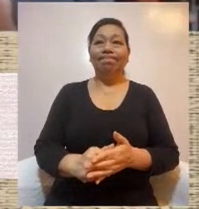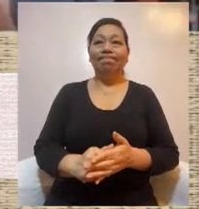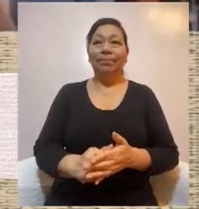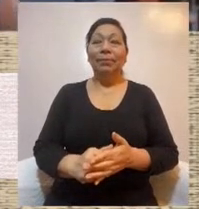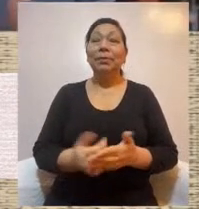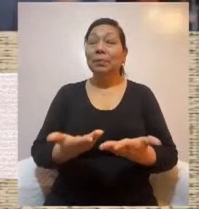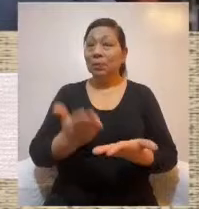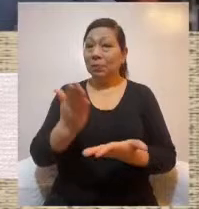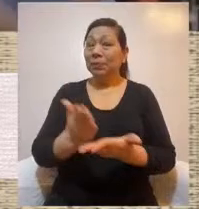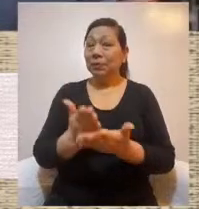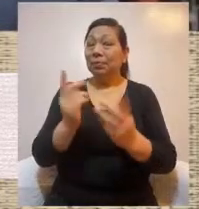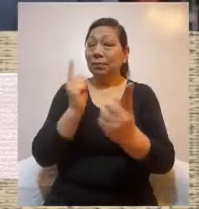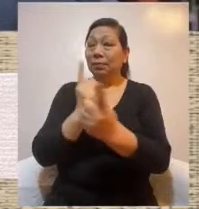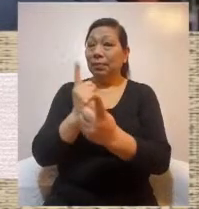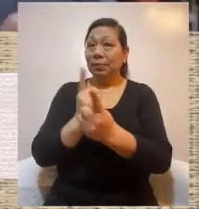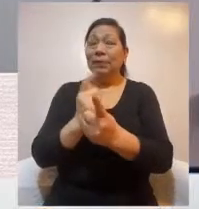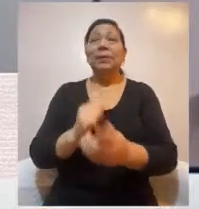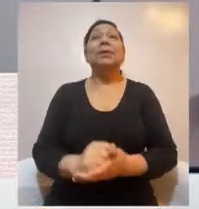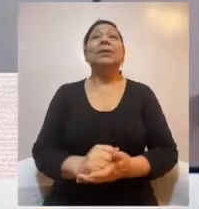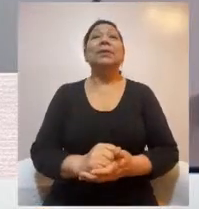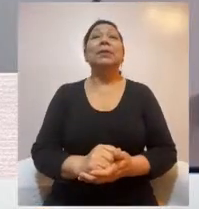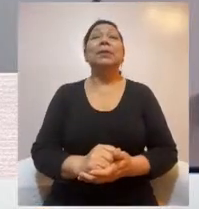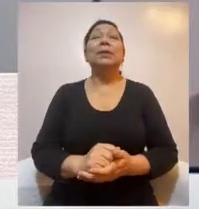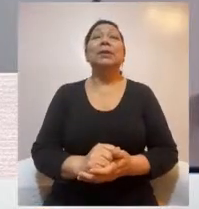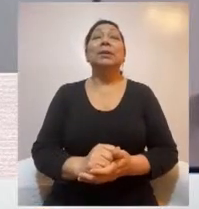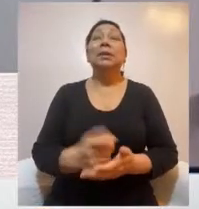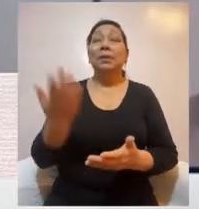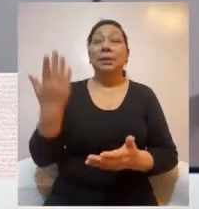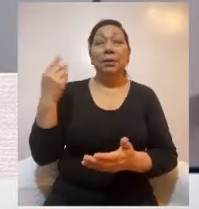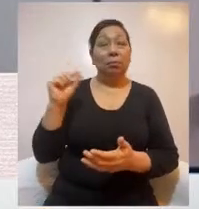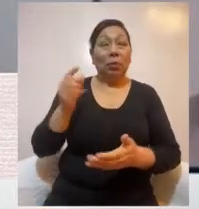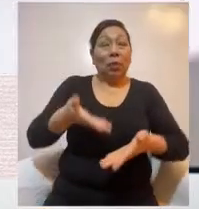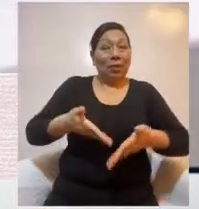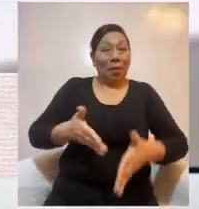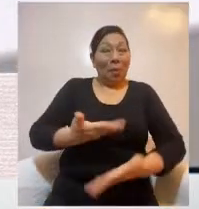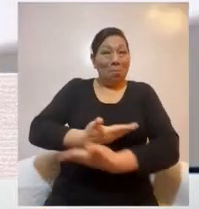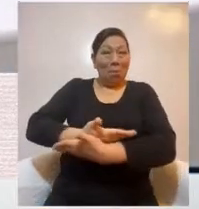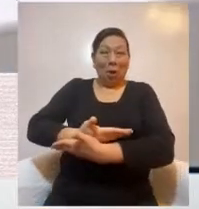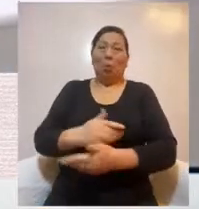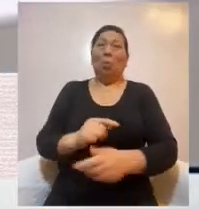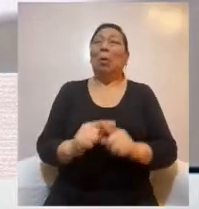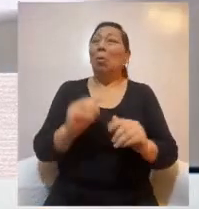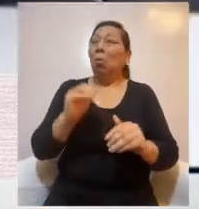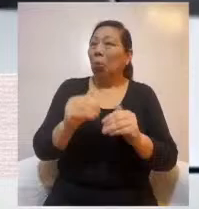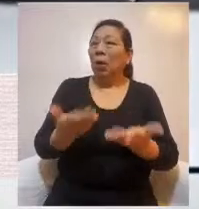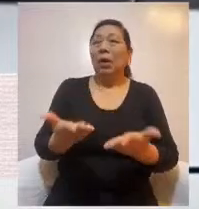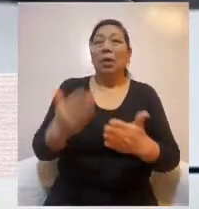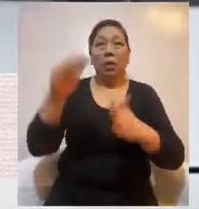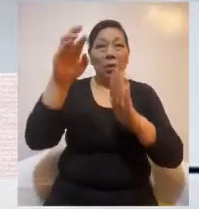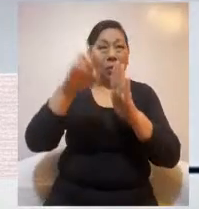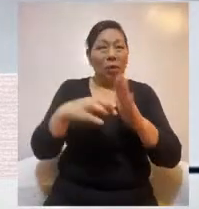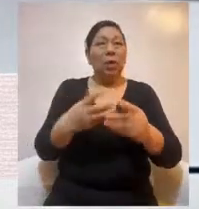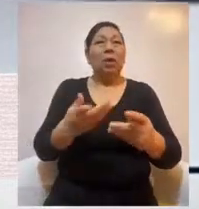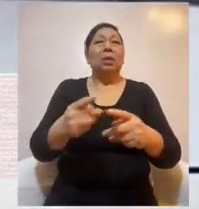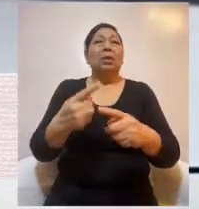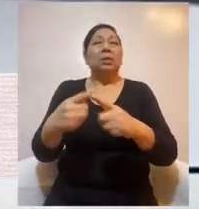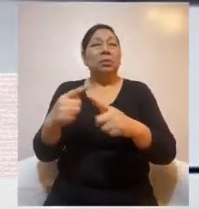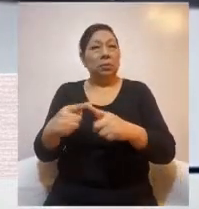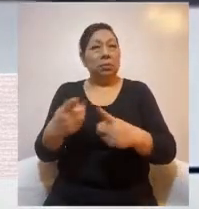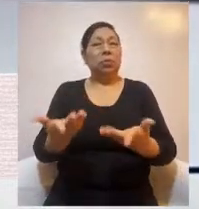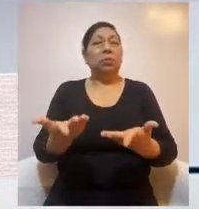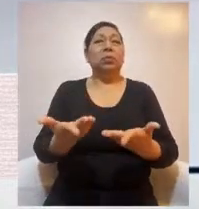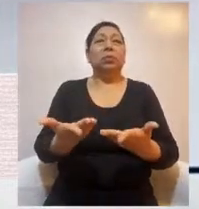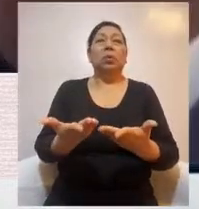la situación en la que se encontraba la recurrente, que recién había dado a luz, debido a las programaciones de audiencias